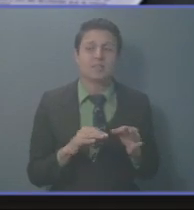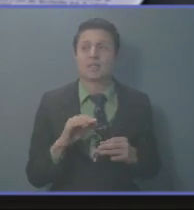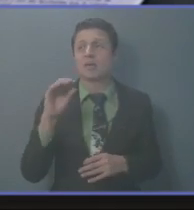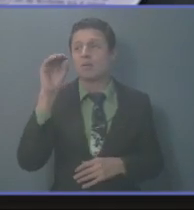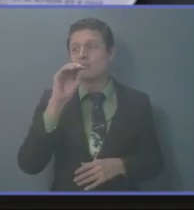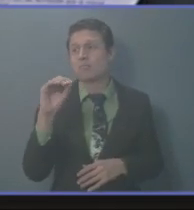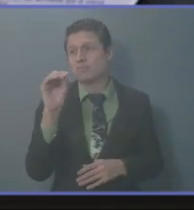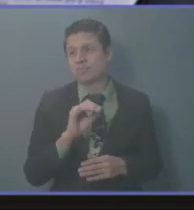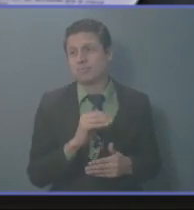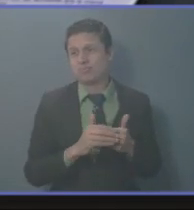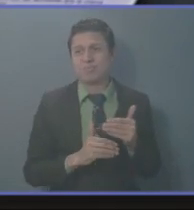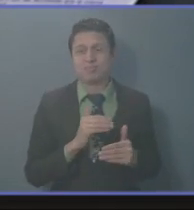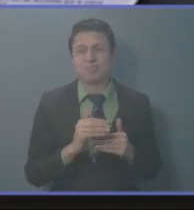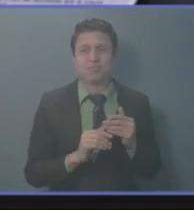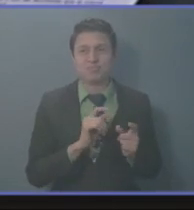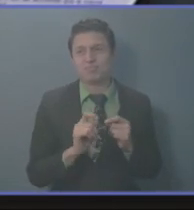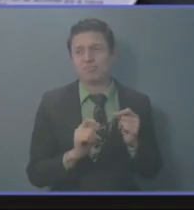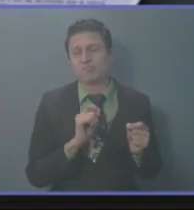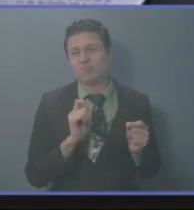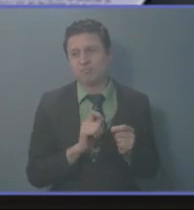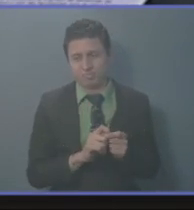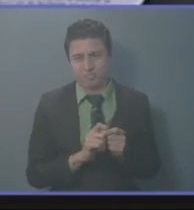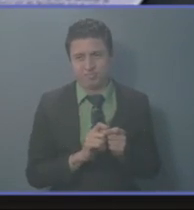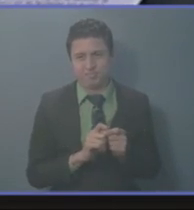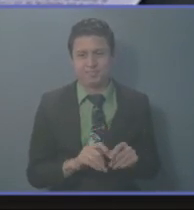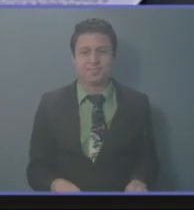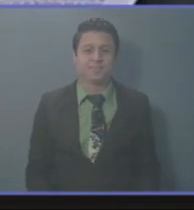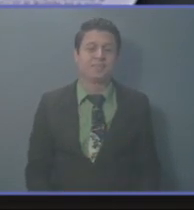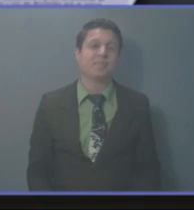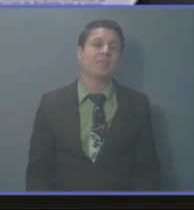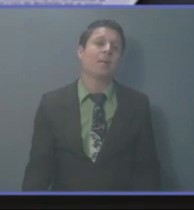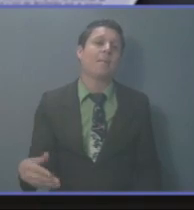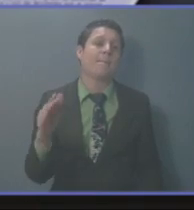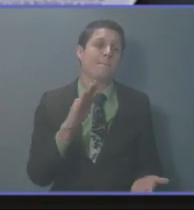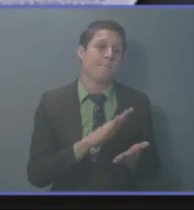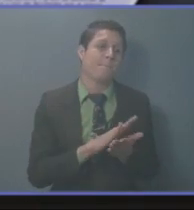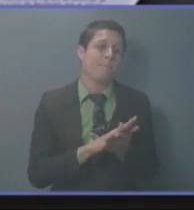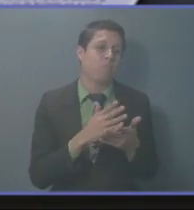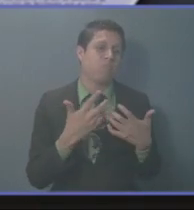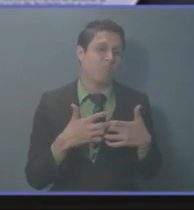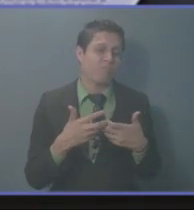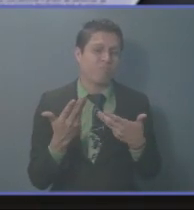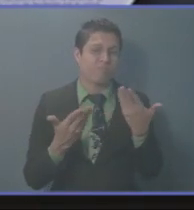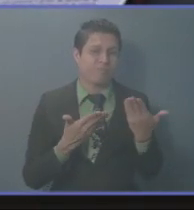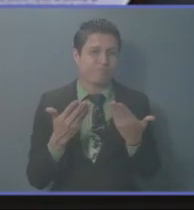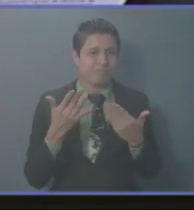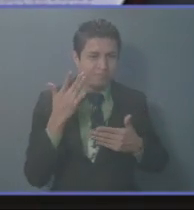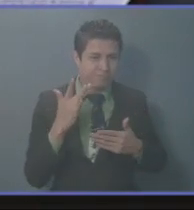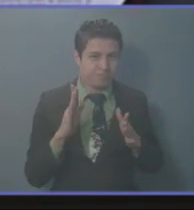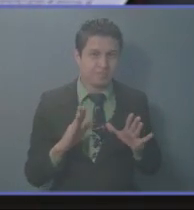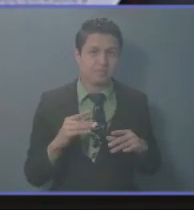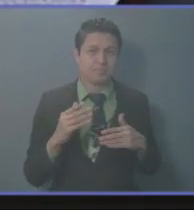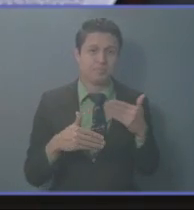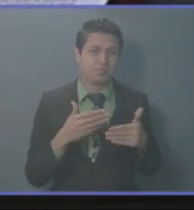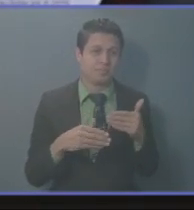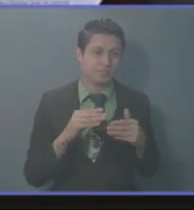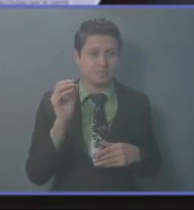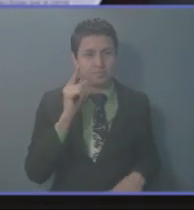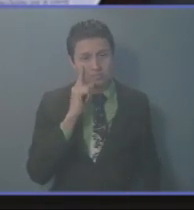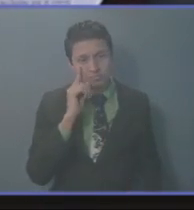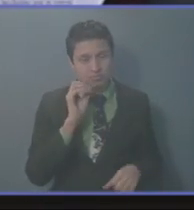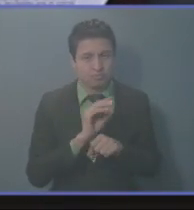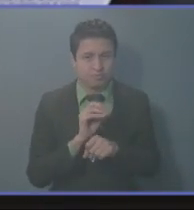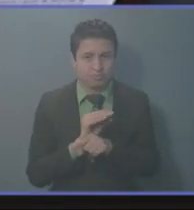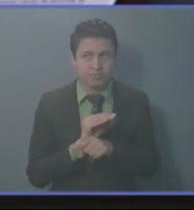excelente gestión de negocios y un eficiente manejo del riesgo. Las medidas de resguardo de